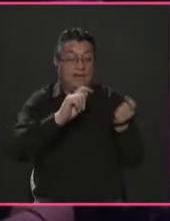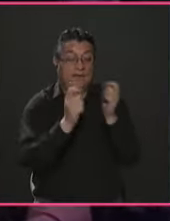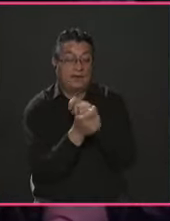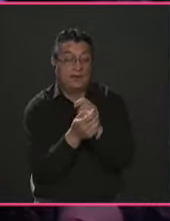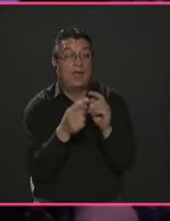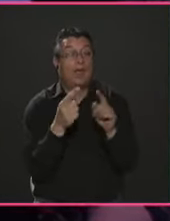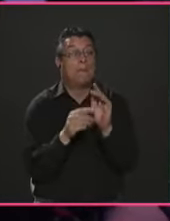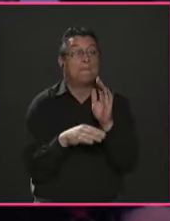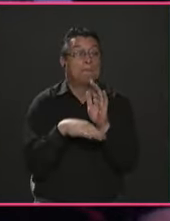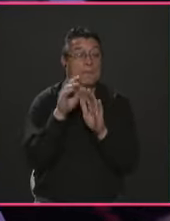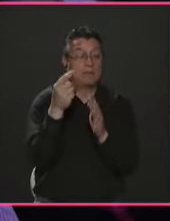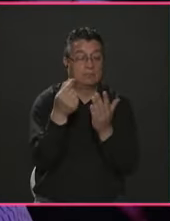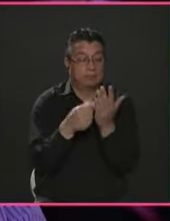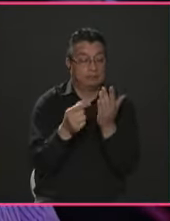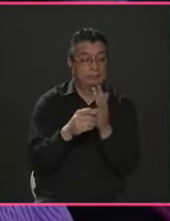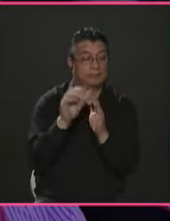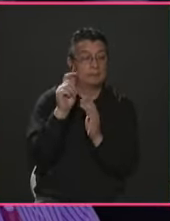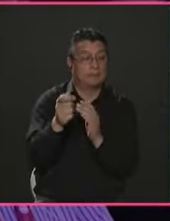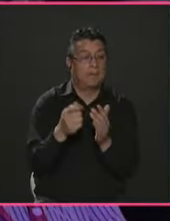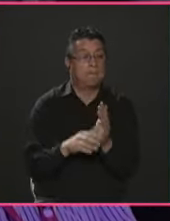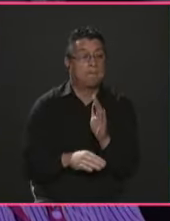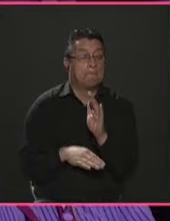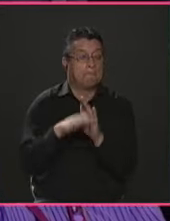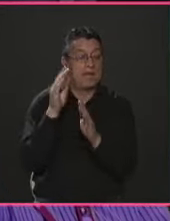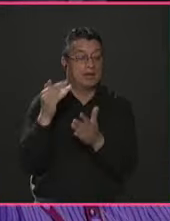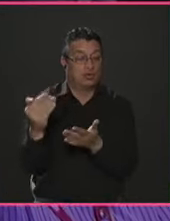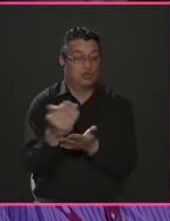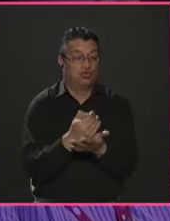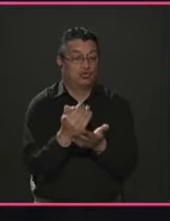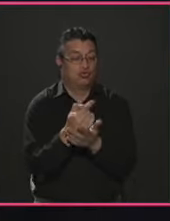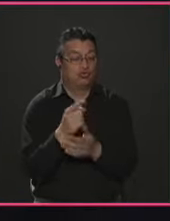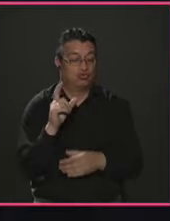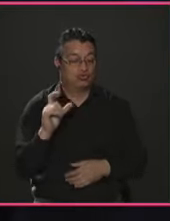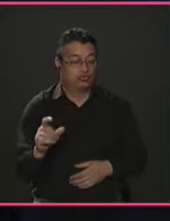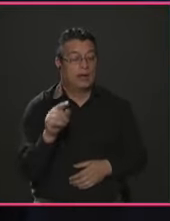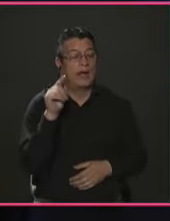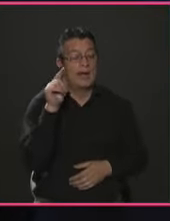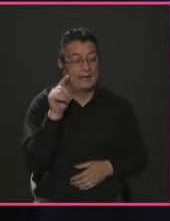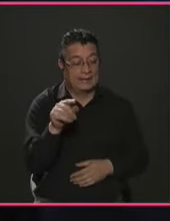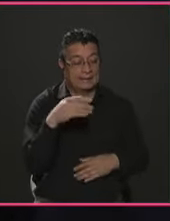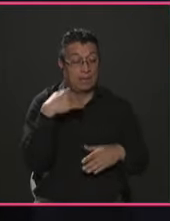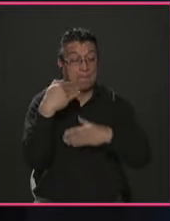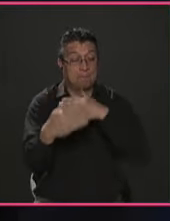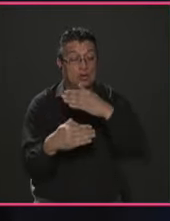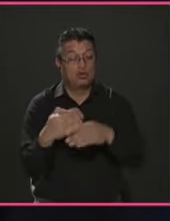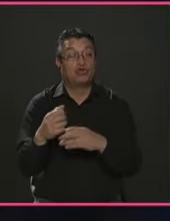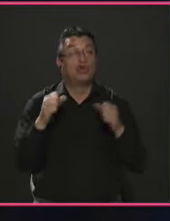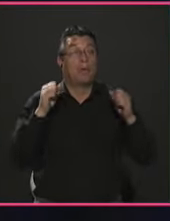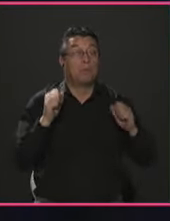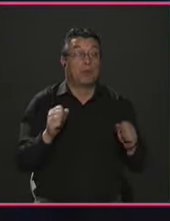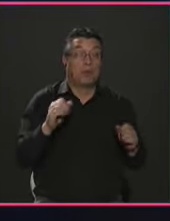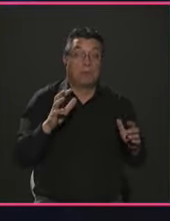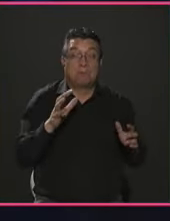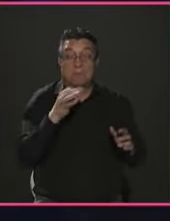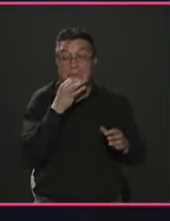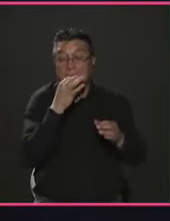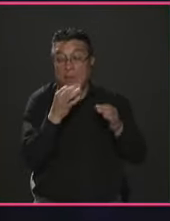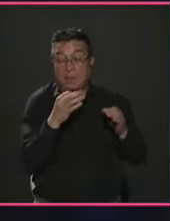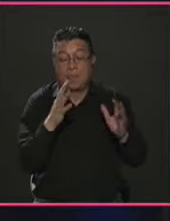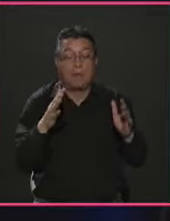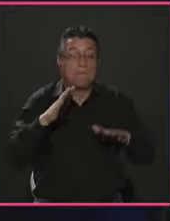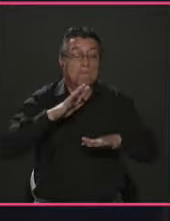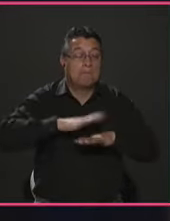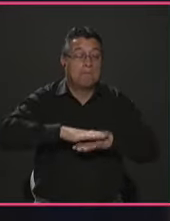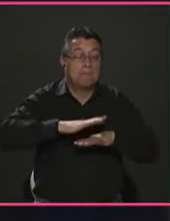en general son de mayor de cualificación sí e y ese proceso uno podría decir bueno pasa en al